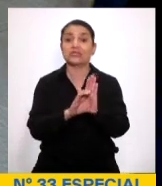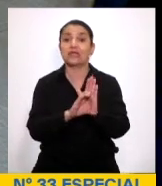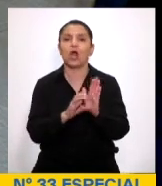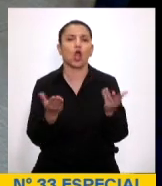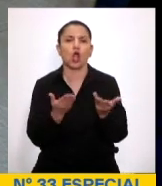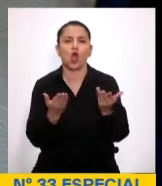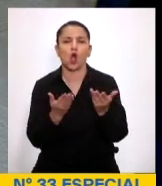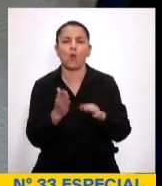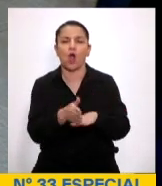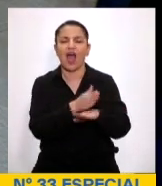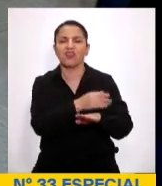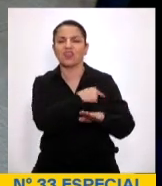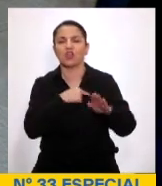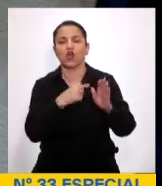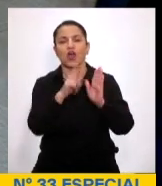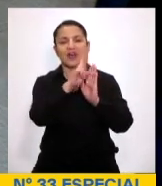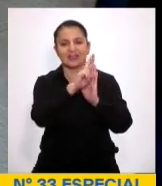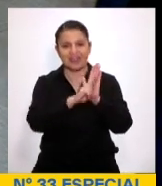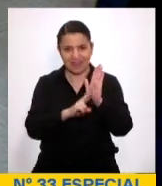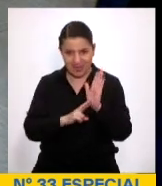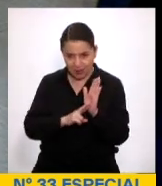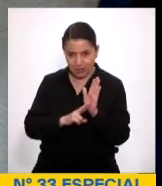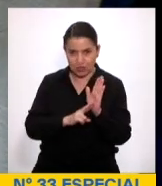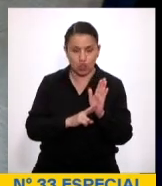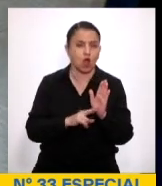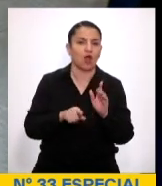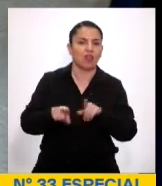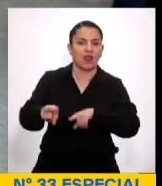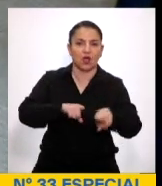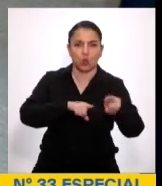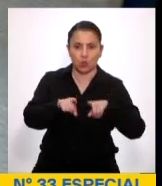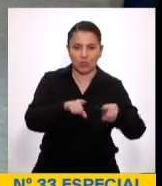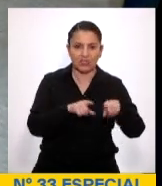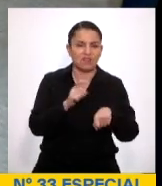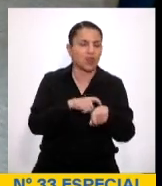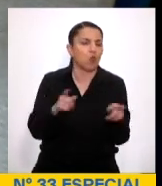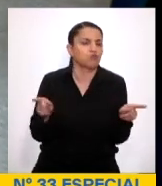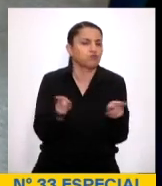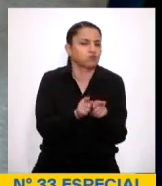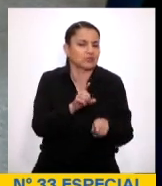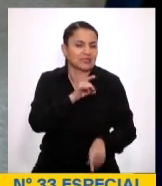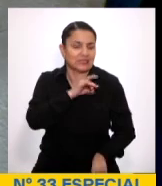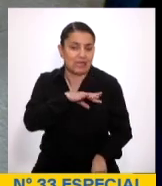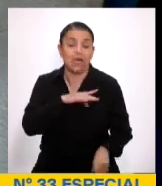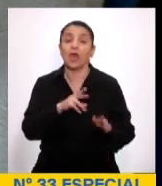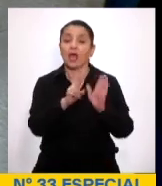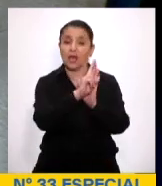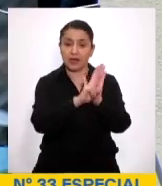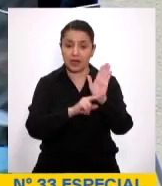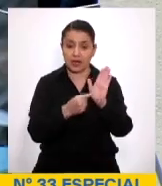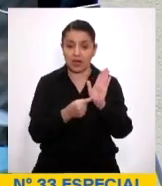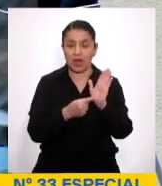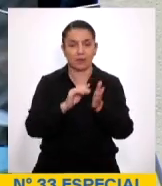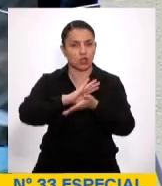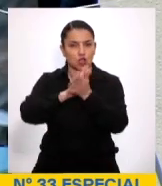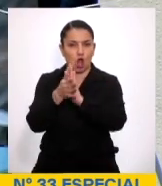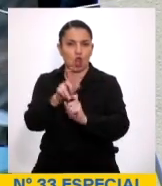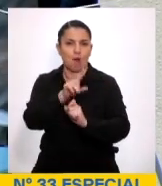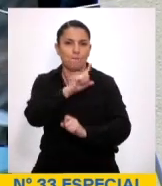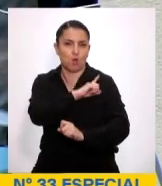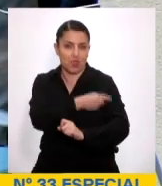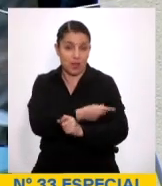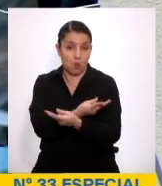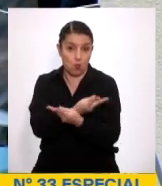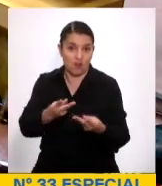arreglo a la autoridad ejecutiva provisoria de chile este reglamento entregaba la totalidad del poder público al